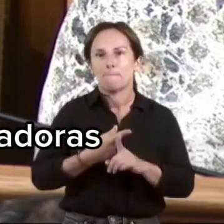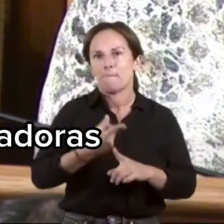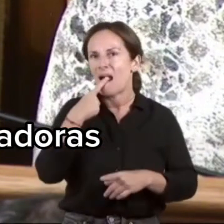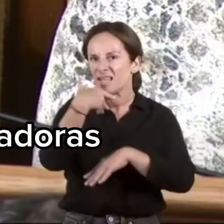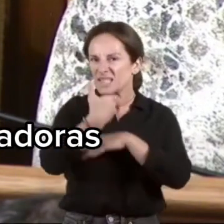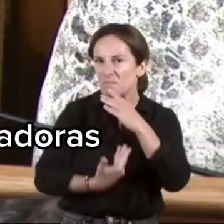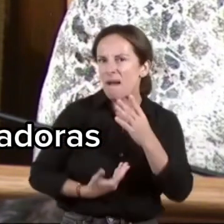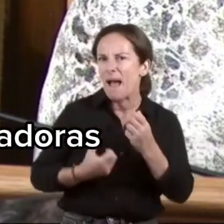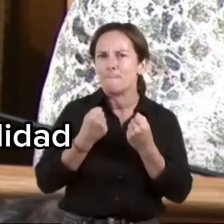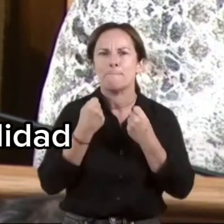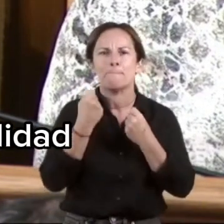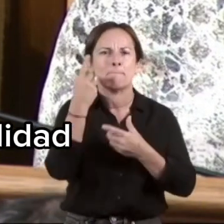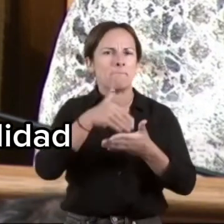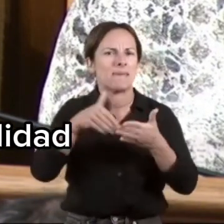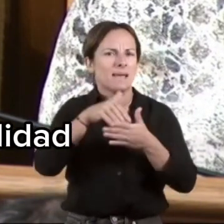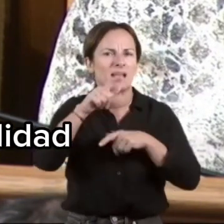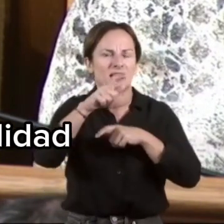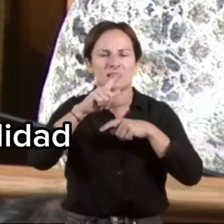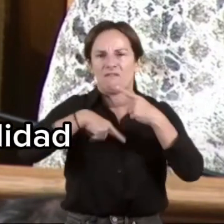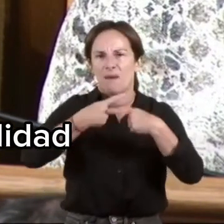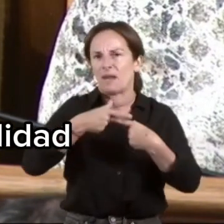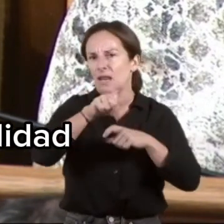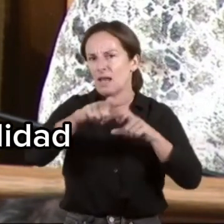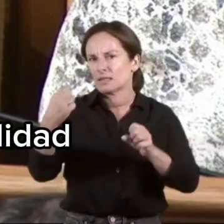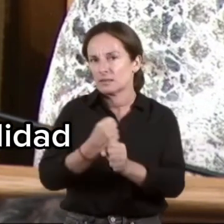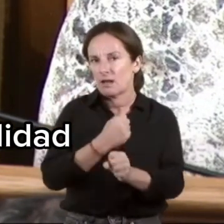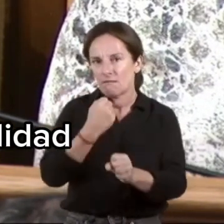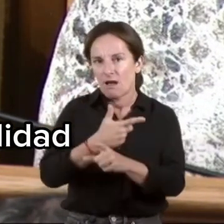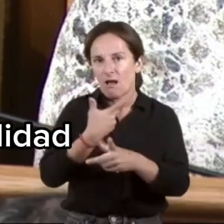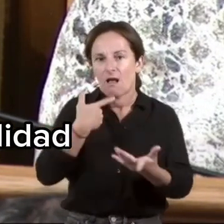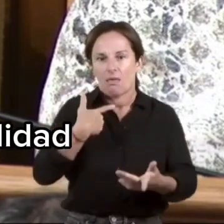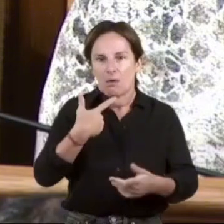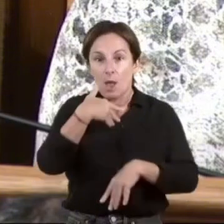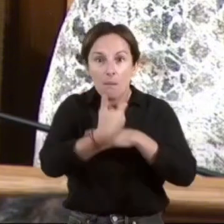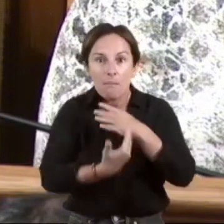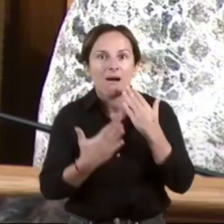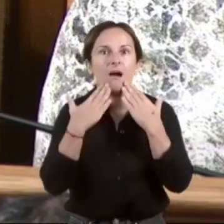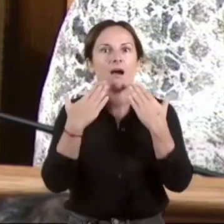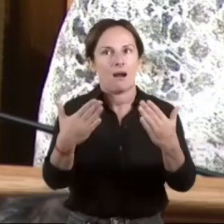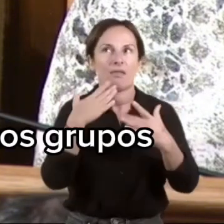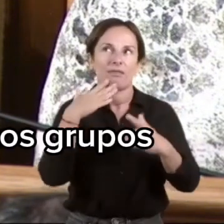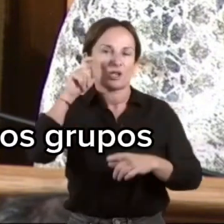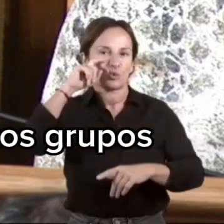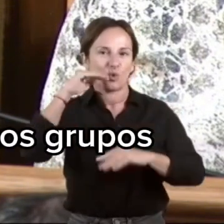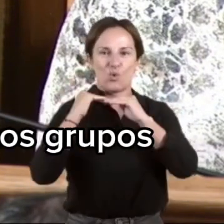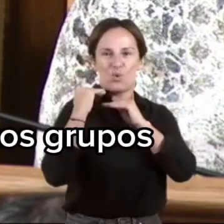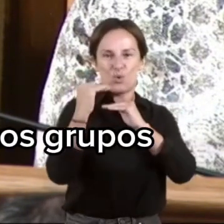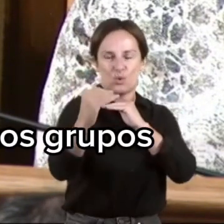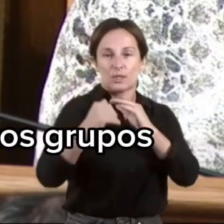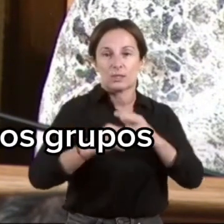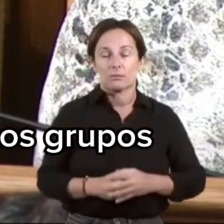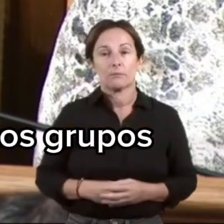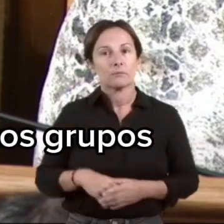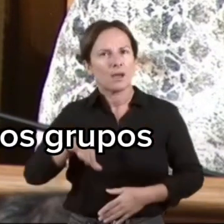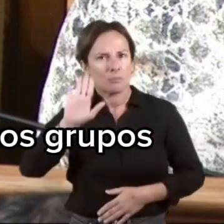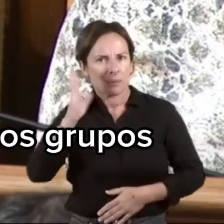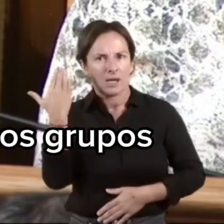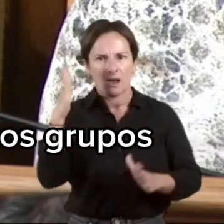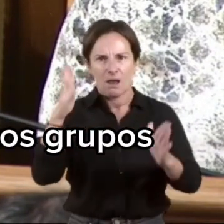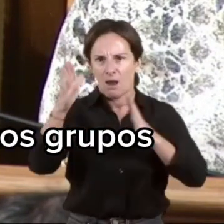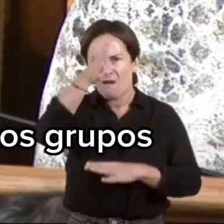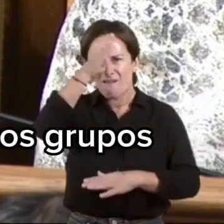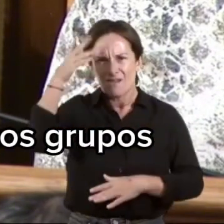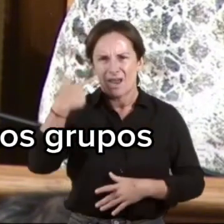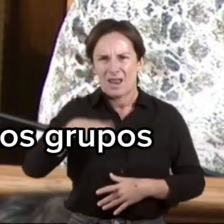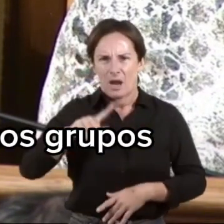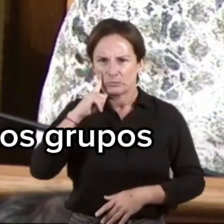familias trabajadoras que dependen directamente de su estabilidad sin embargo este an hemos sido